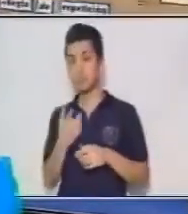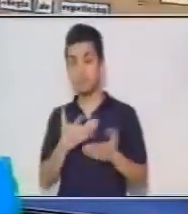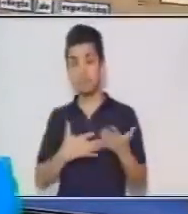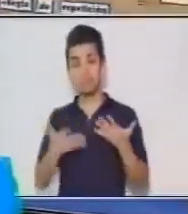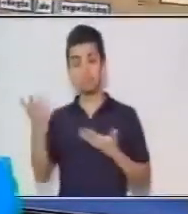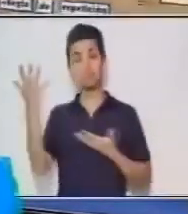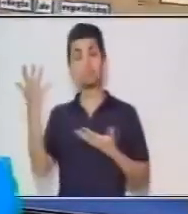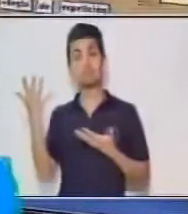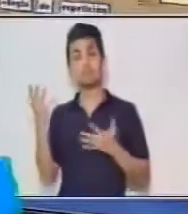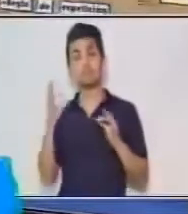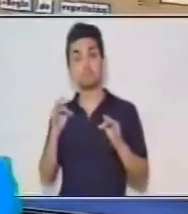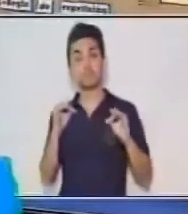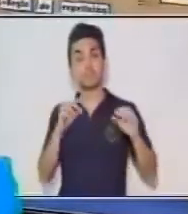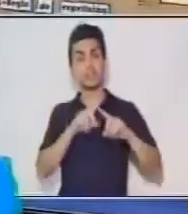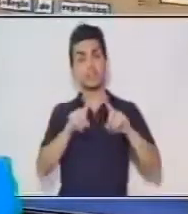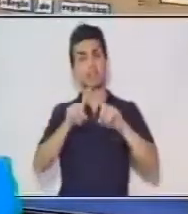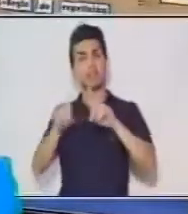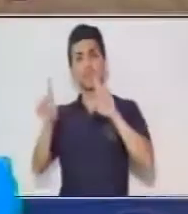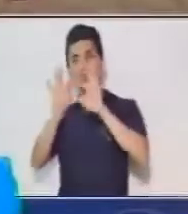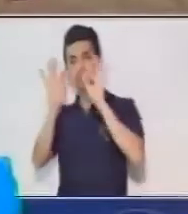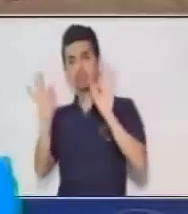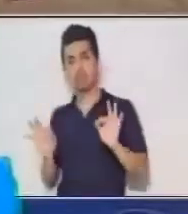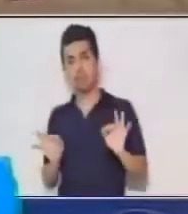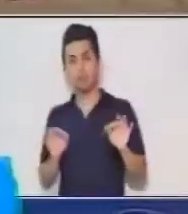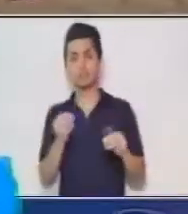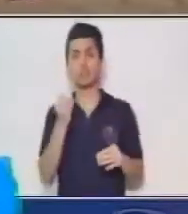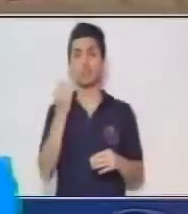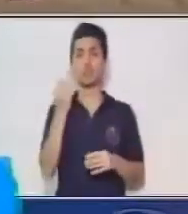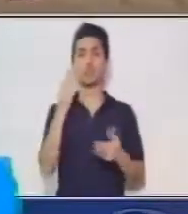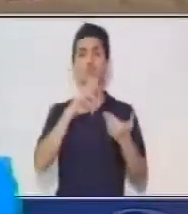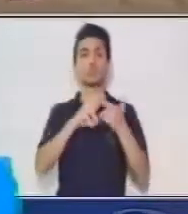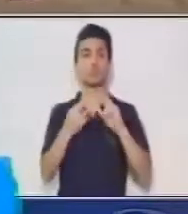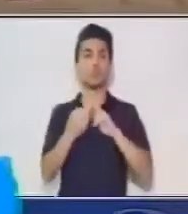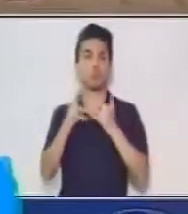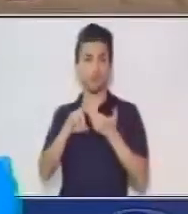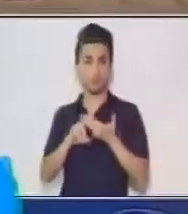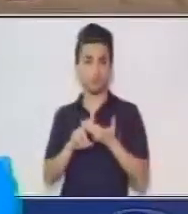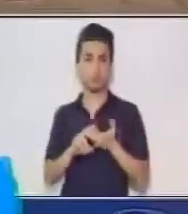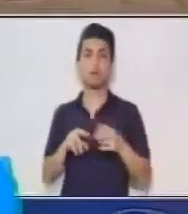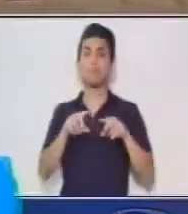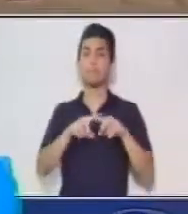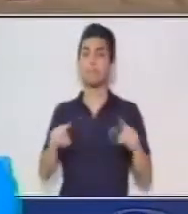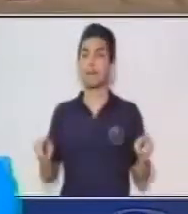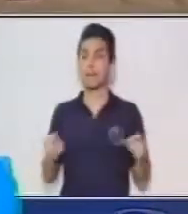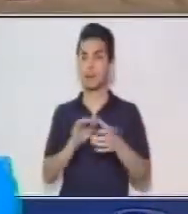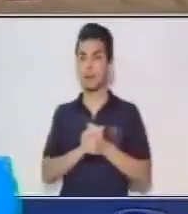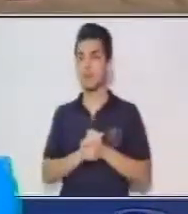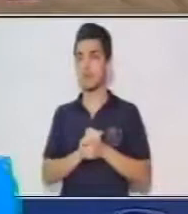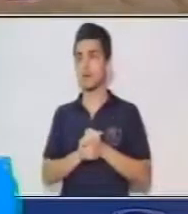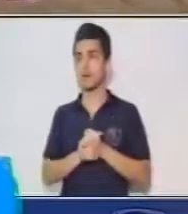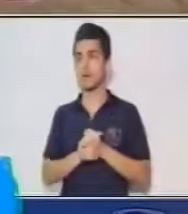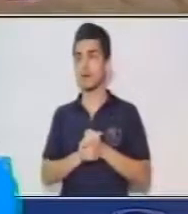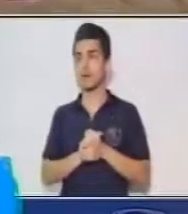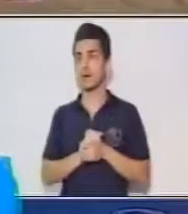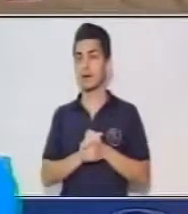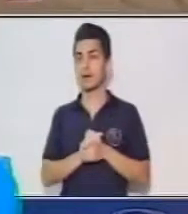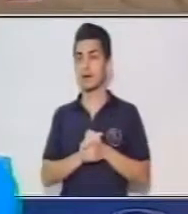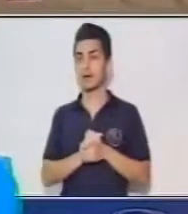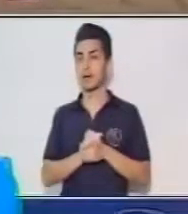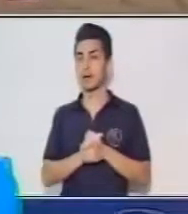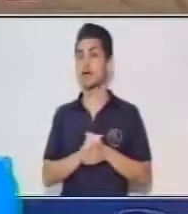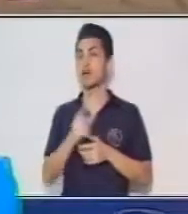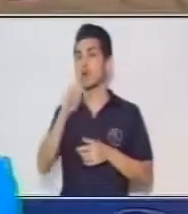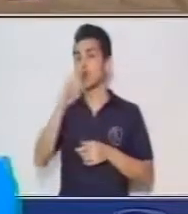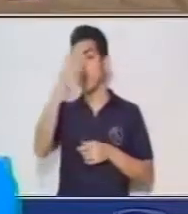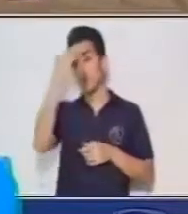desarrollado de diferentes maneras los números romanos, pero sin antes no pasar por